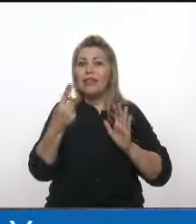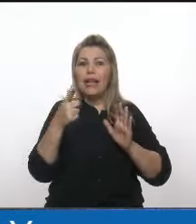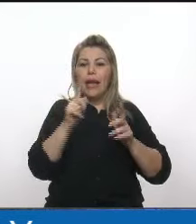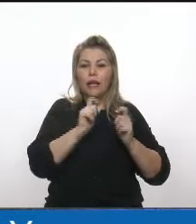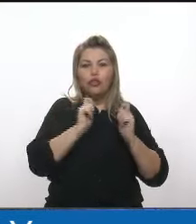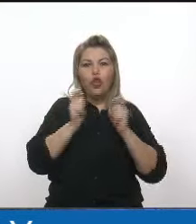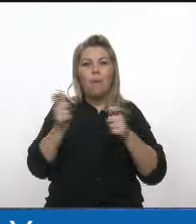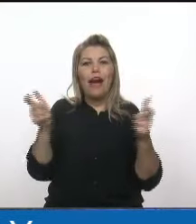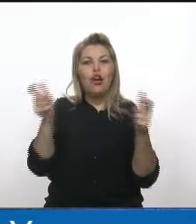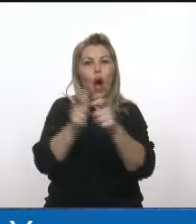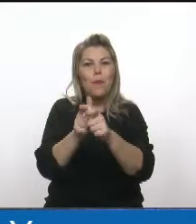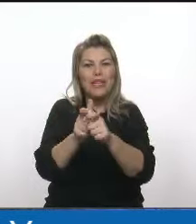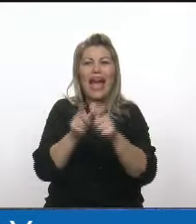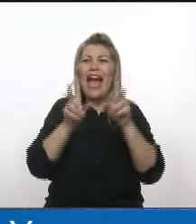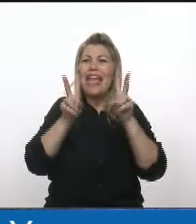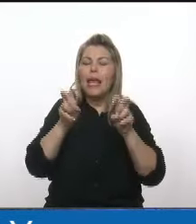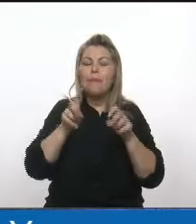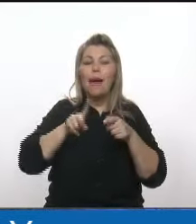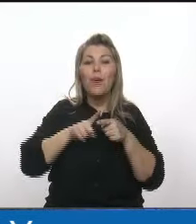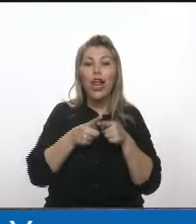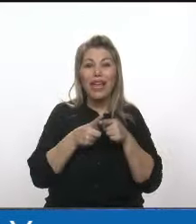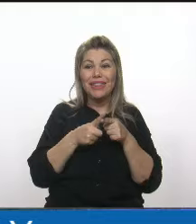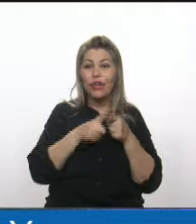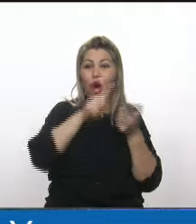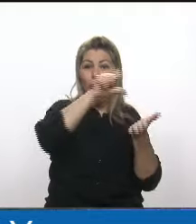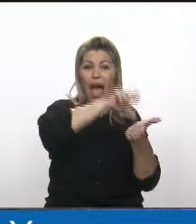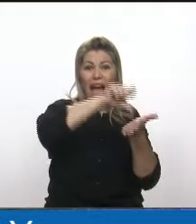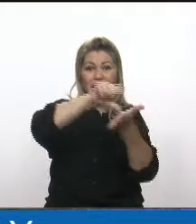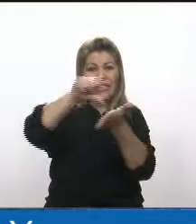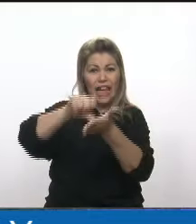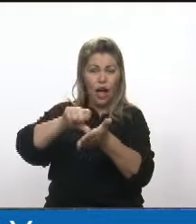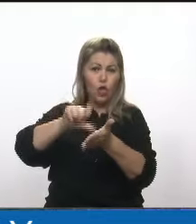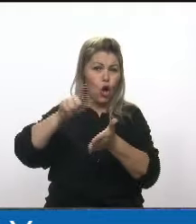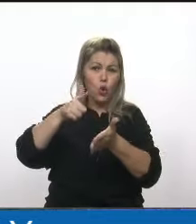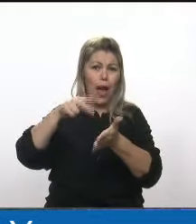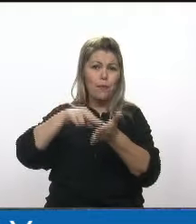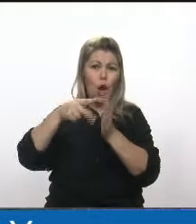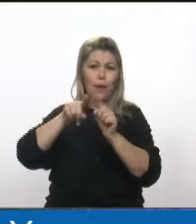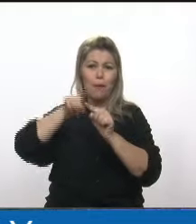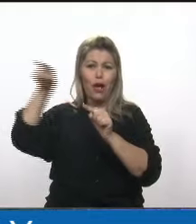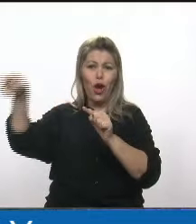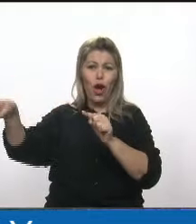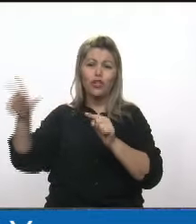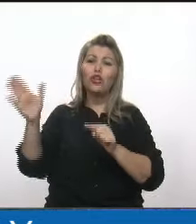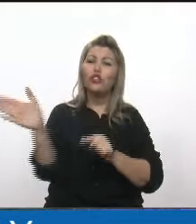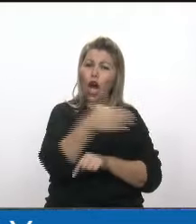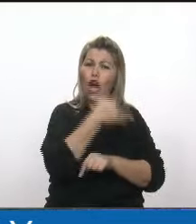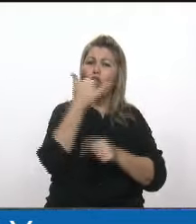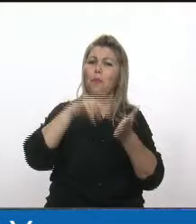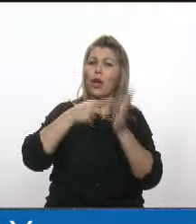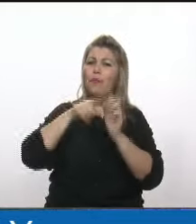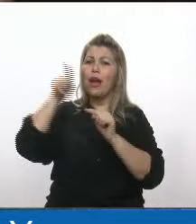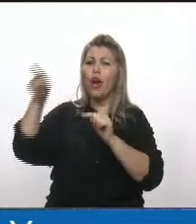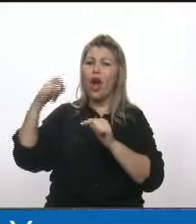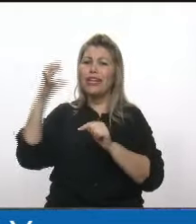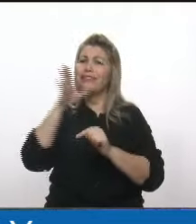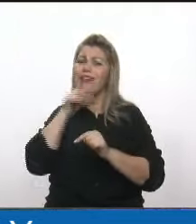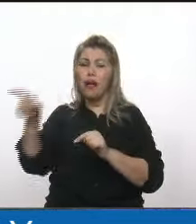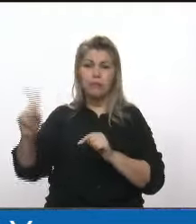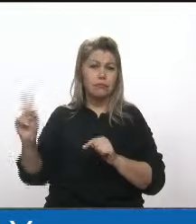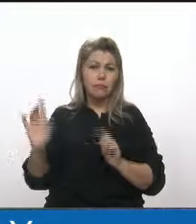índole político y no todos estos estados tienen problemas con Israel de hecho fijémonos lo que pasó